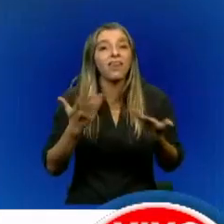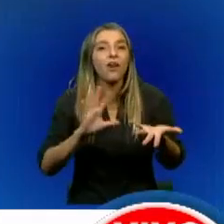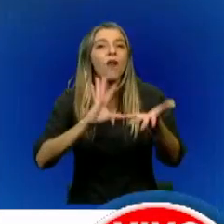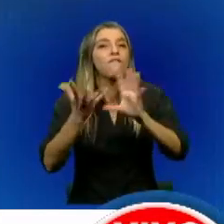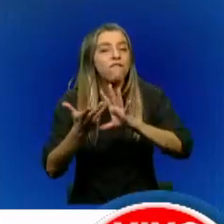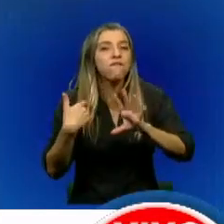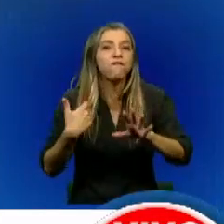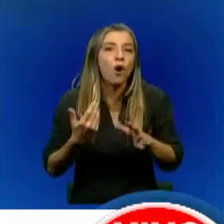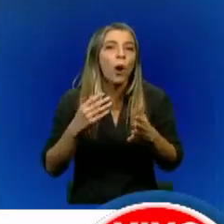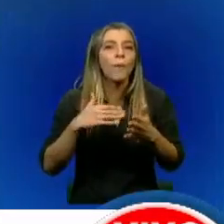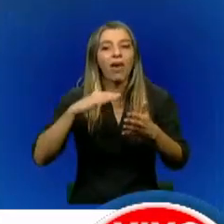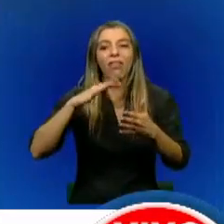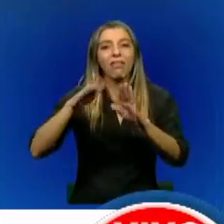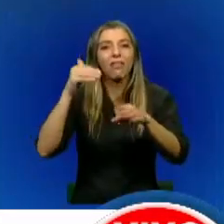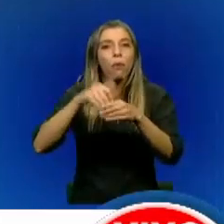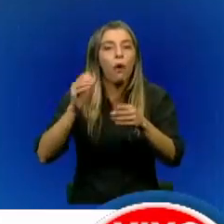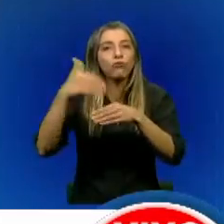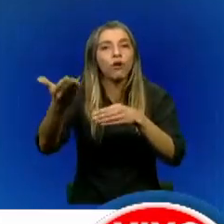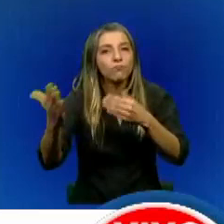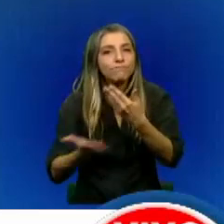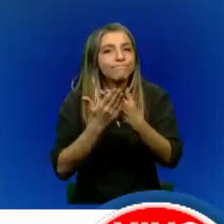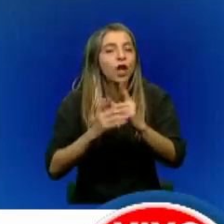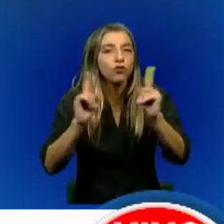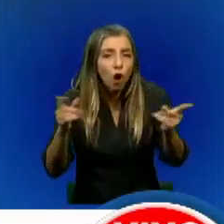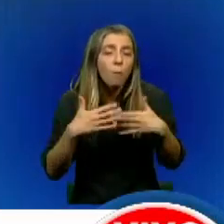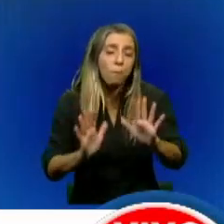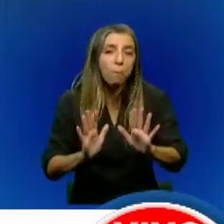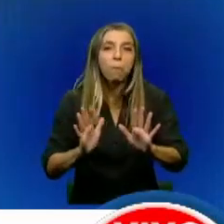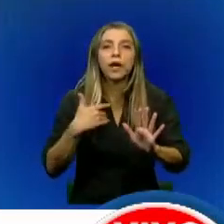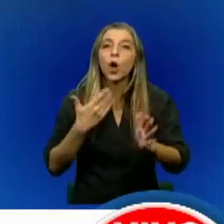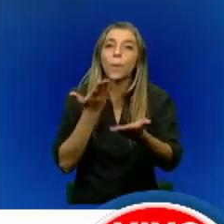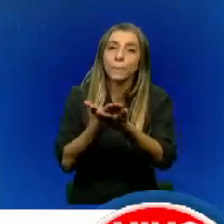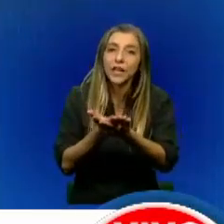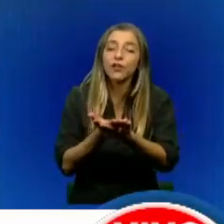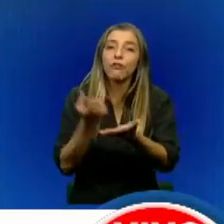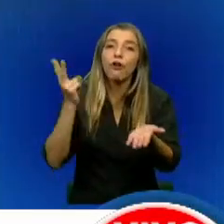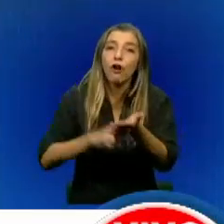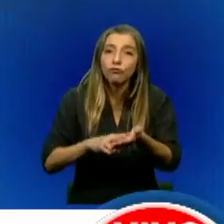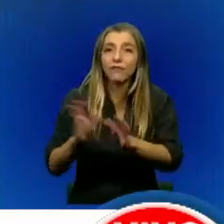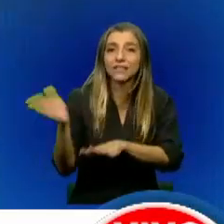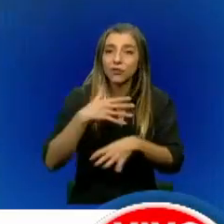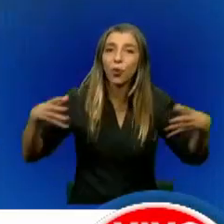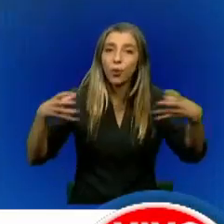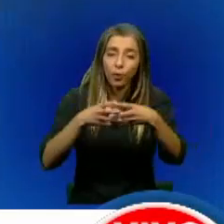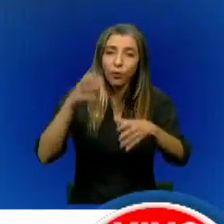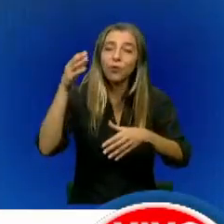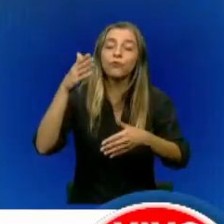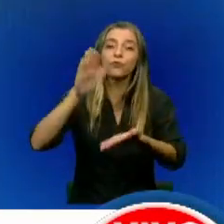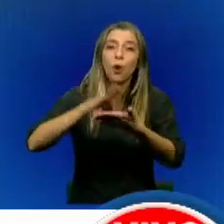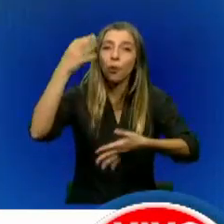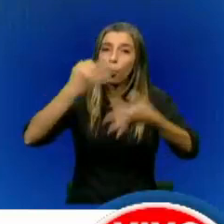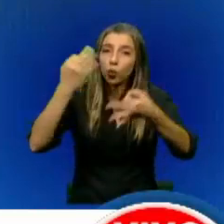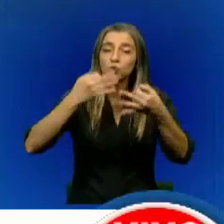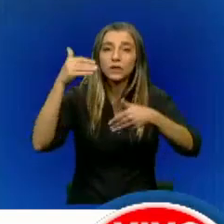una herramienta insuficiente. De todos modos, vuelvo a hacer votos, a pedirle a la justicia electoral, a pedirle al Ministerio